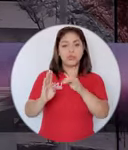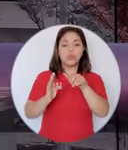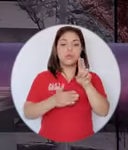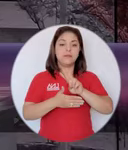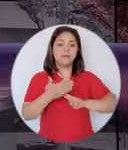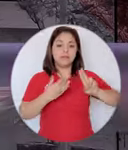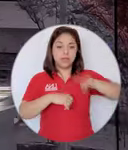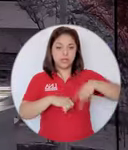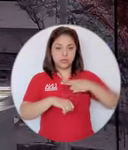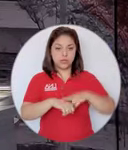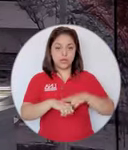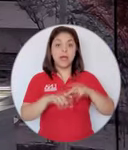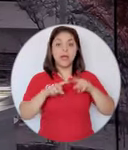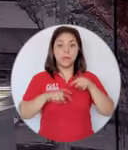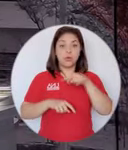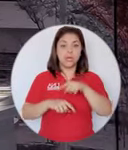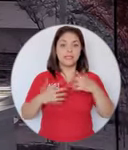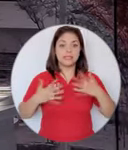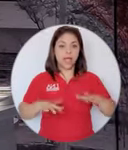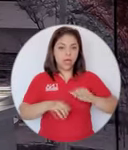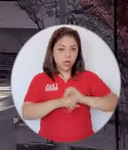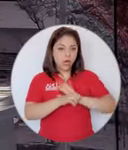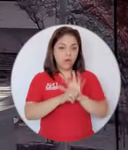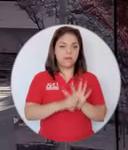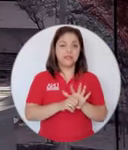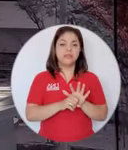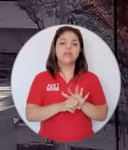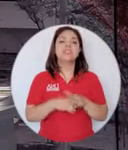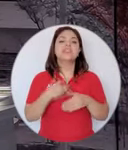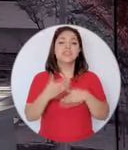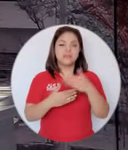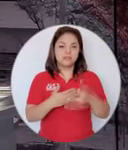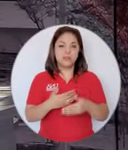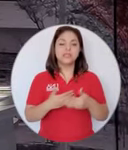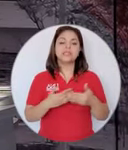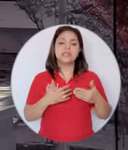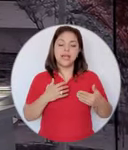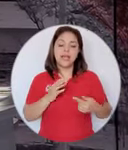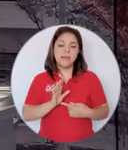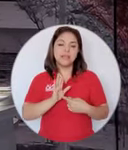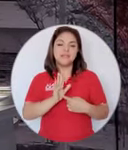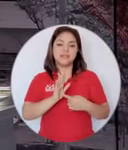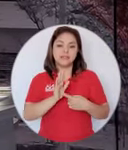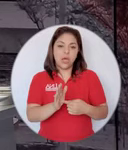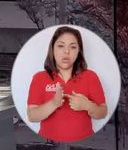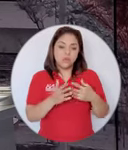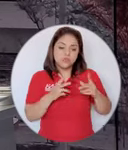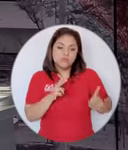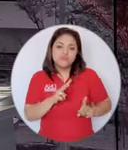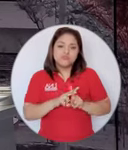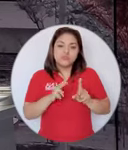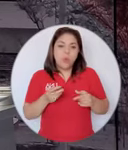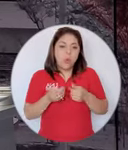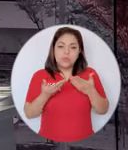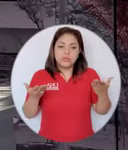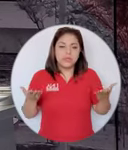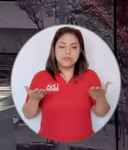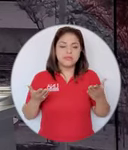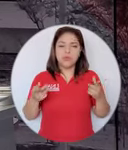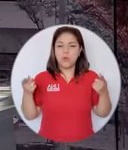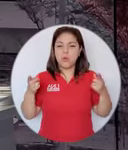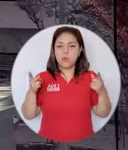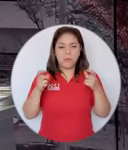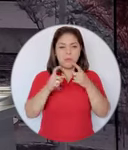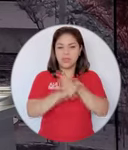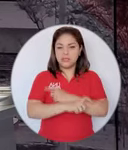No obstante, una vez que tuvo COVID, ha padecido diferentes manifestaciones que han comprometido su calidad de vida. Y por